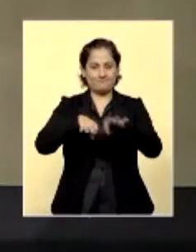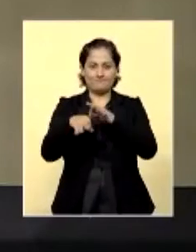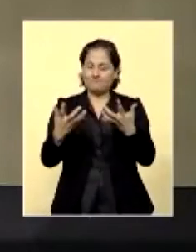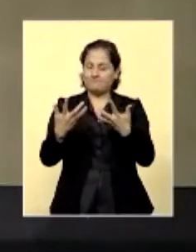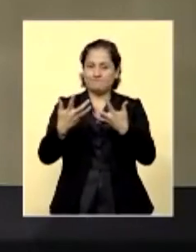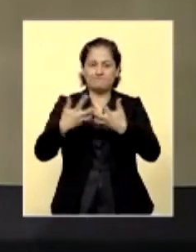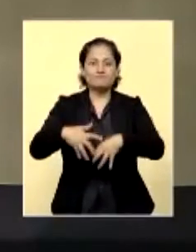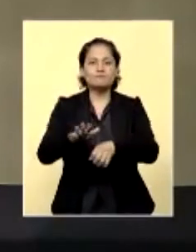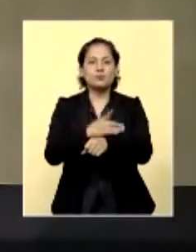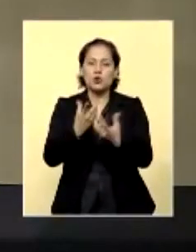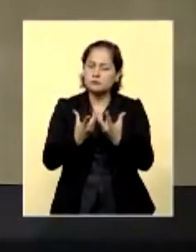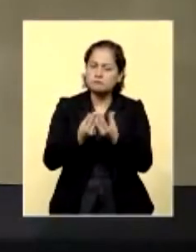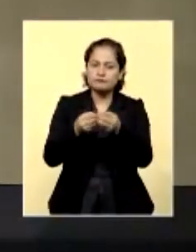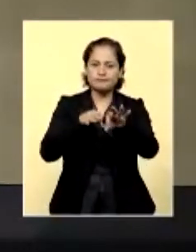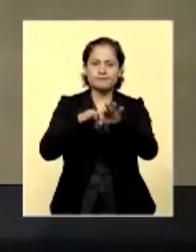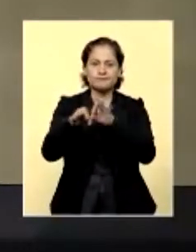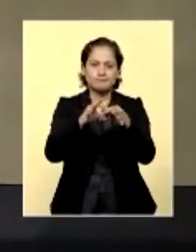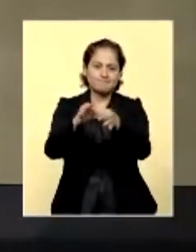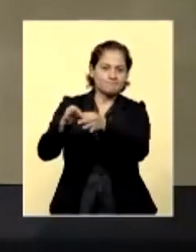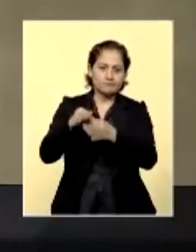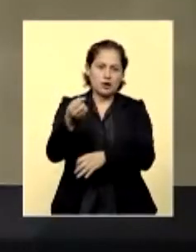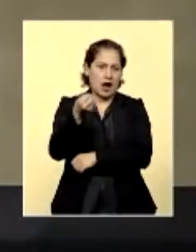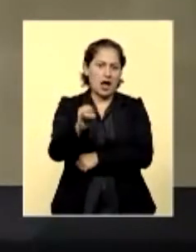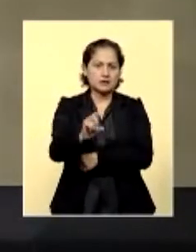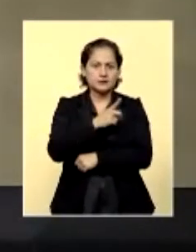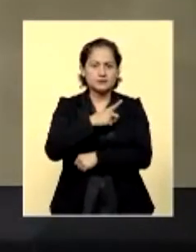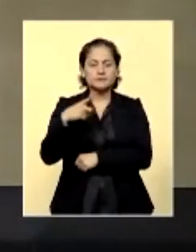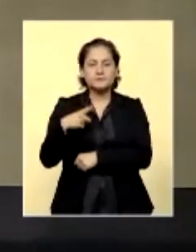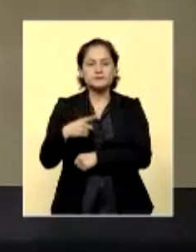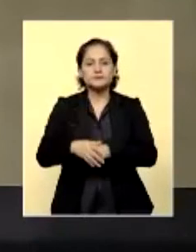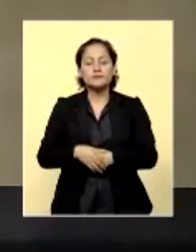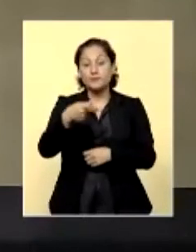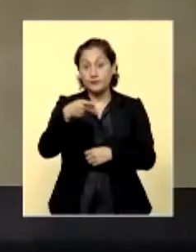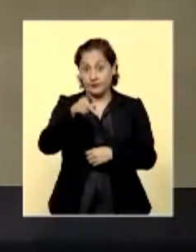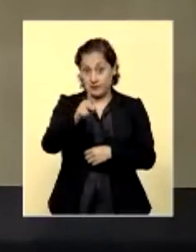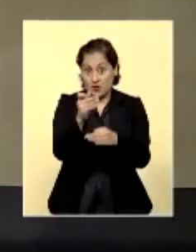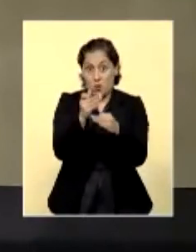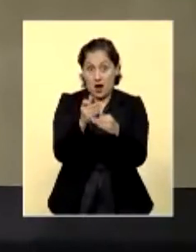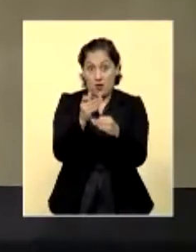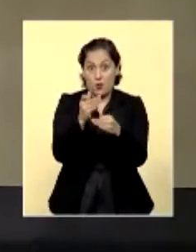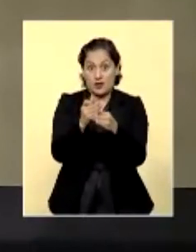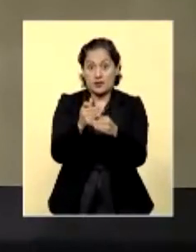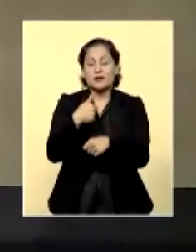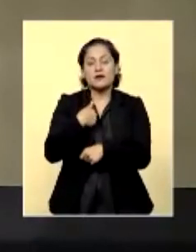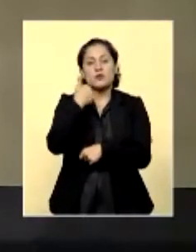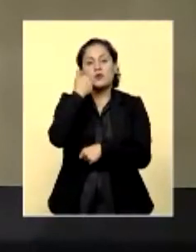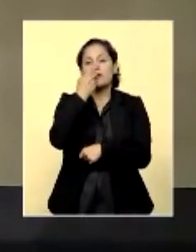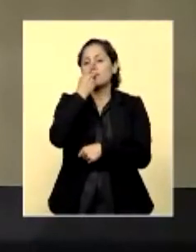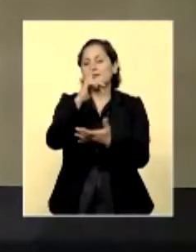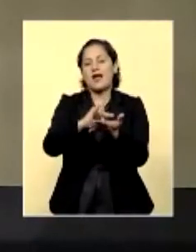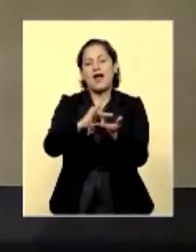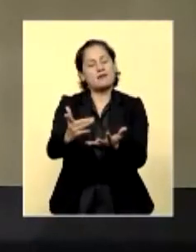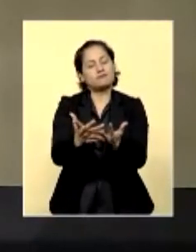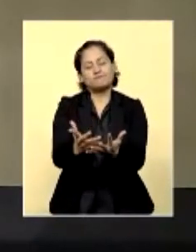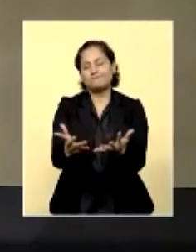juntos. Y así debe ser. Pero en este momento, el agradecimiento más especial. Pero en este momento, el agradecimiento más especial de todos